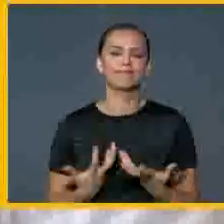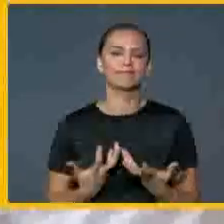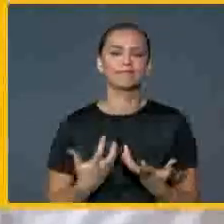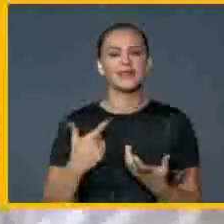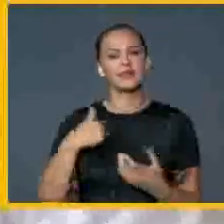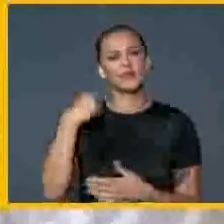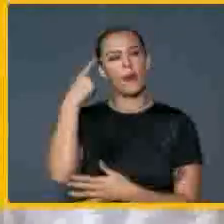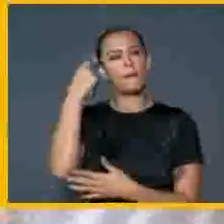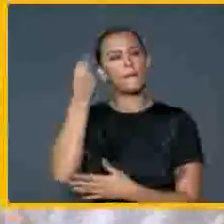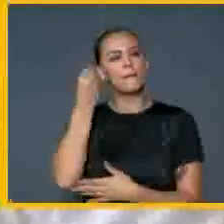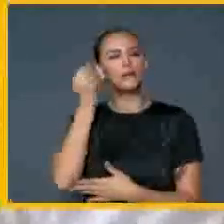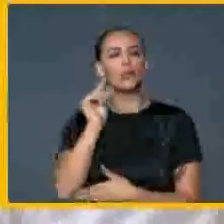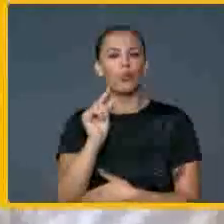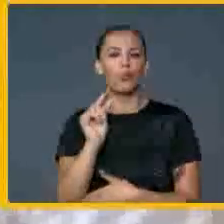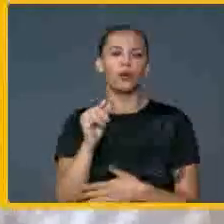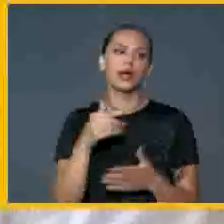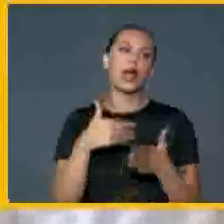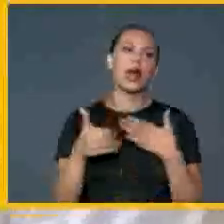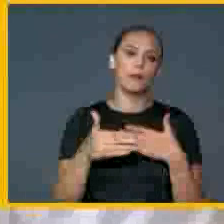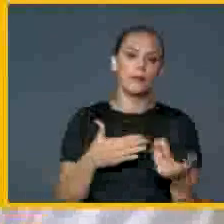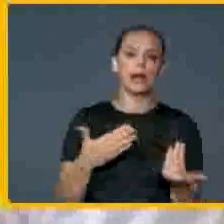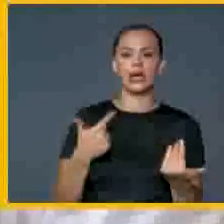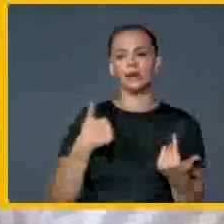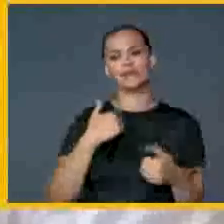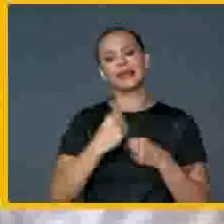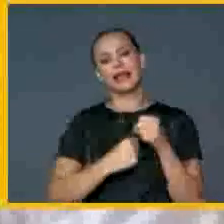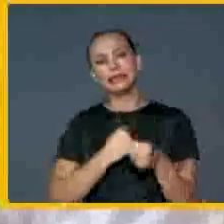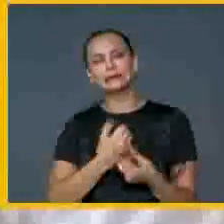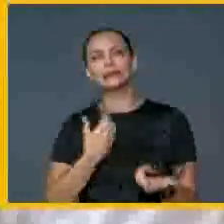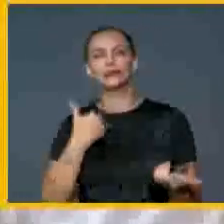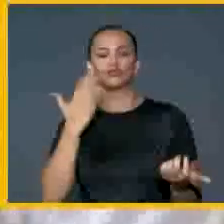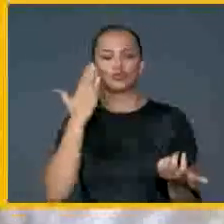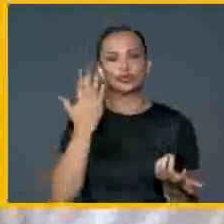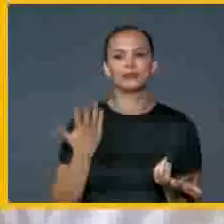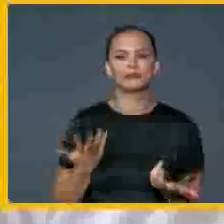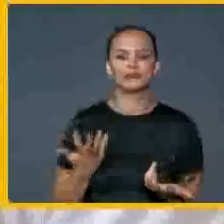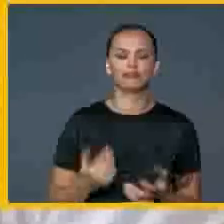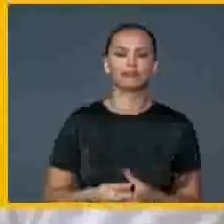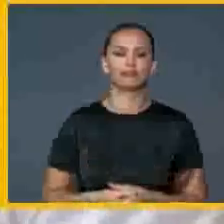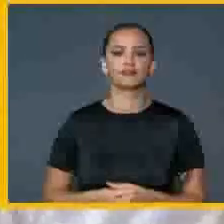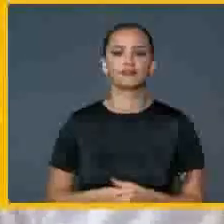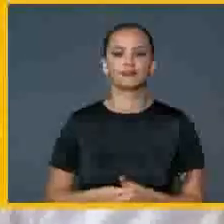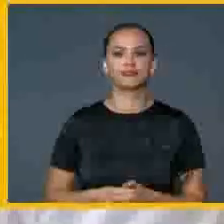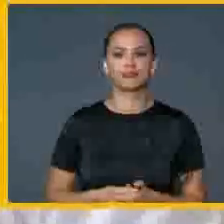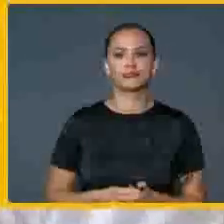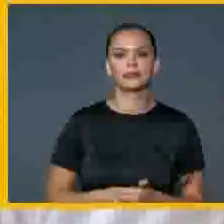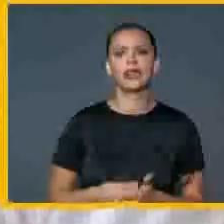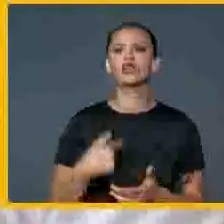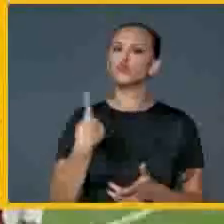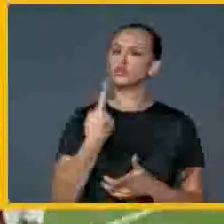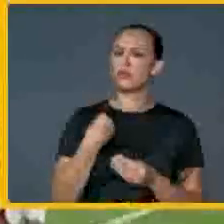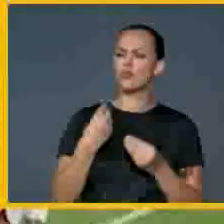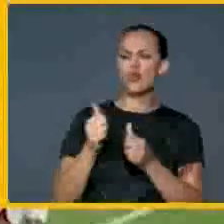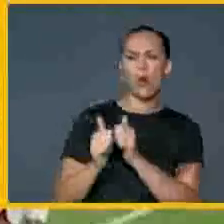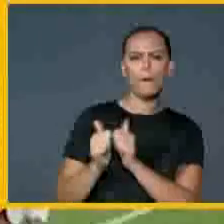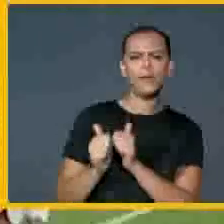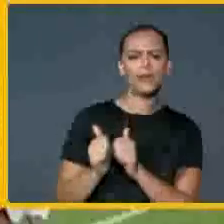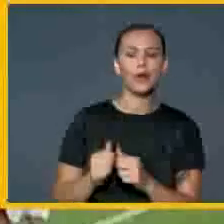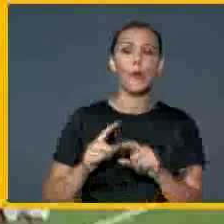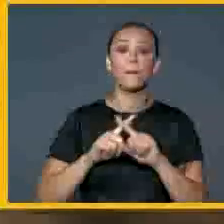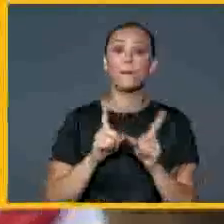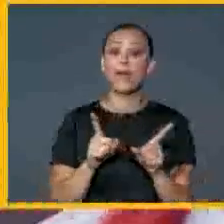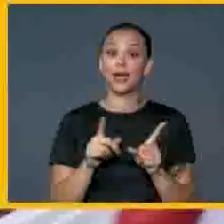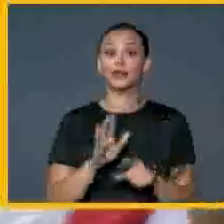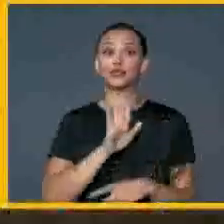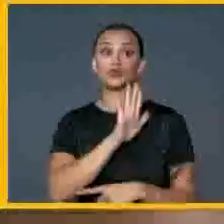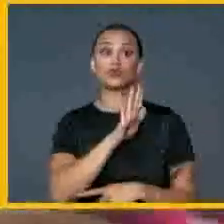Lo pone a pensar un poquito, a pesar de que a mi edad y todo, yo he sido siempre muy competitivo. Sin embargo,